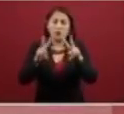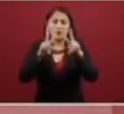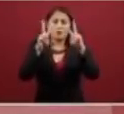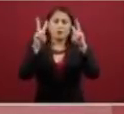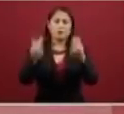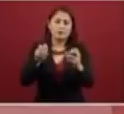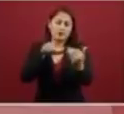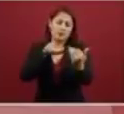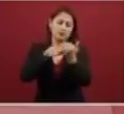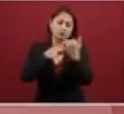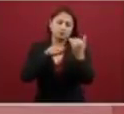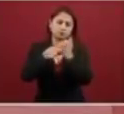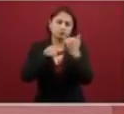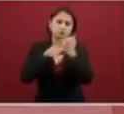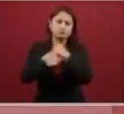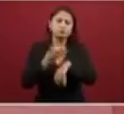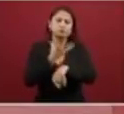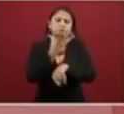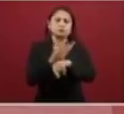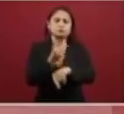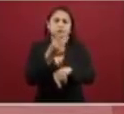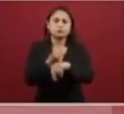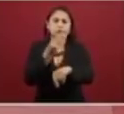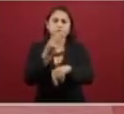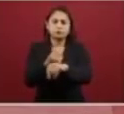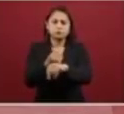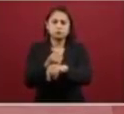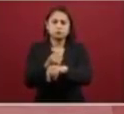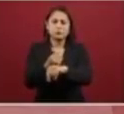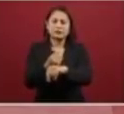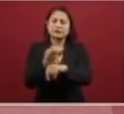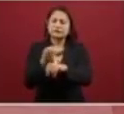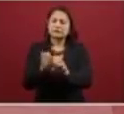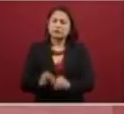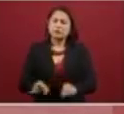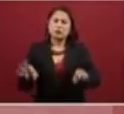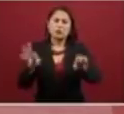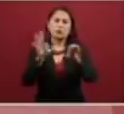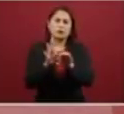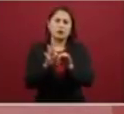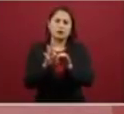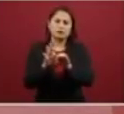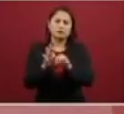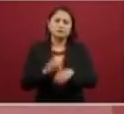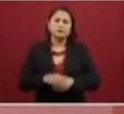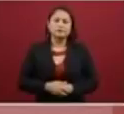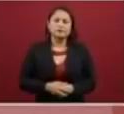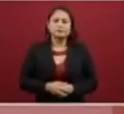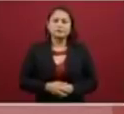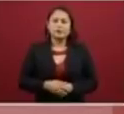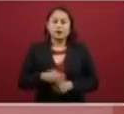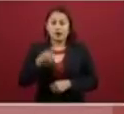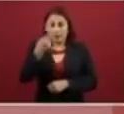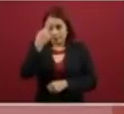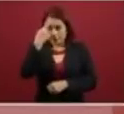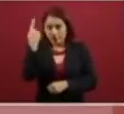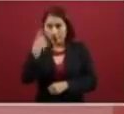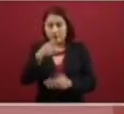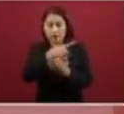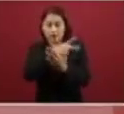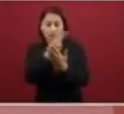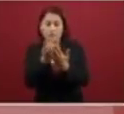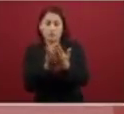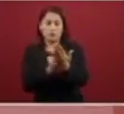carreteras que se haya realizado en los últimos tiempos. A este fin se están